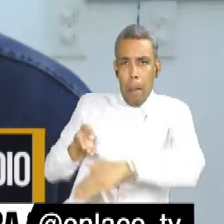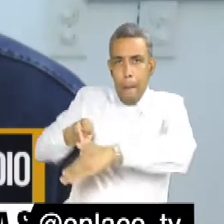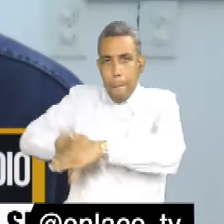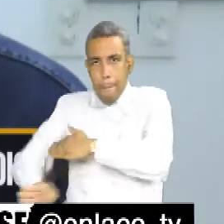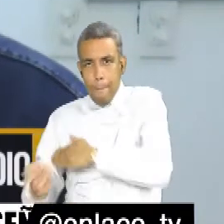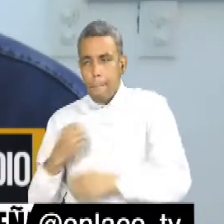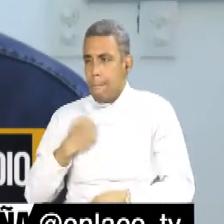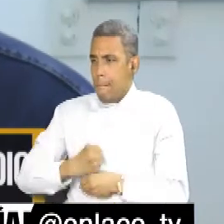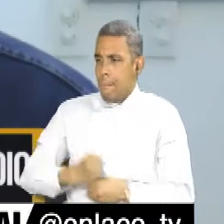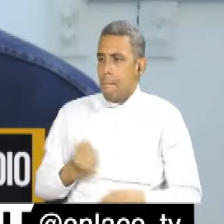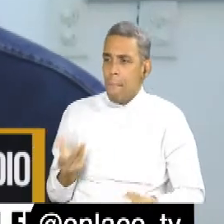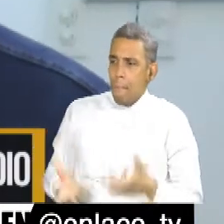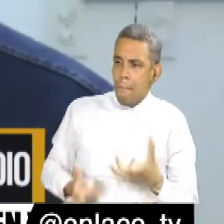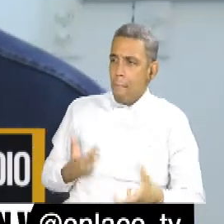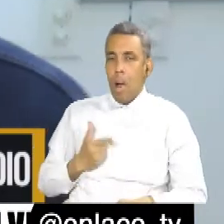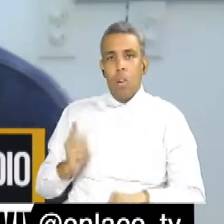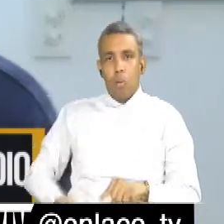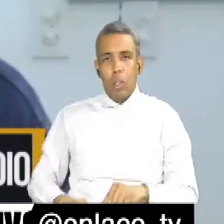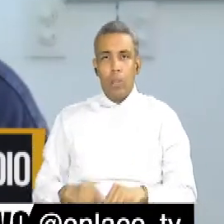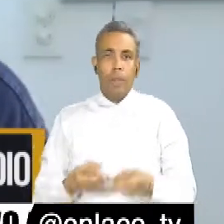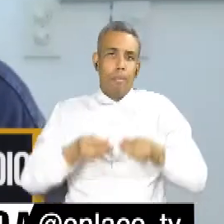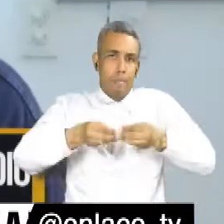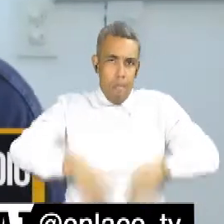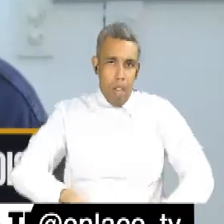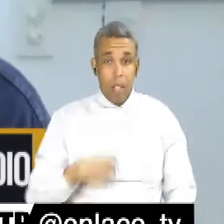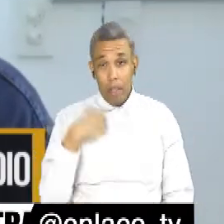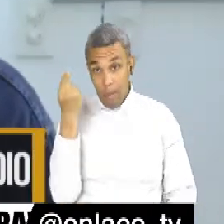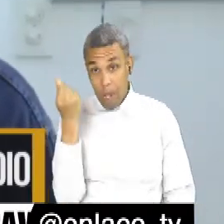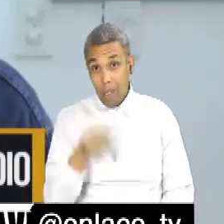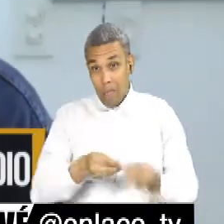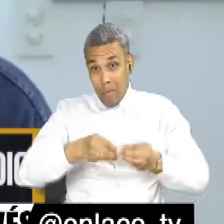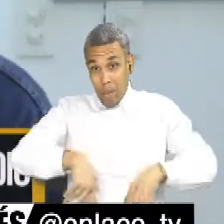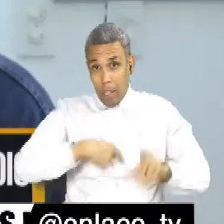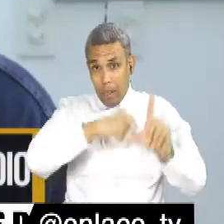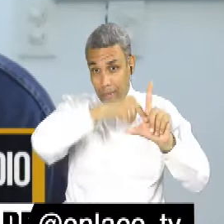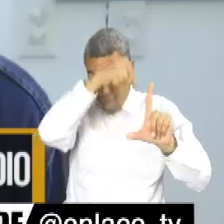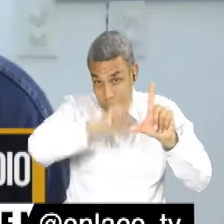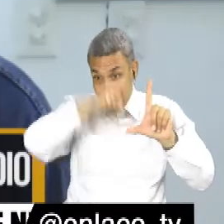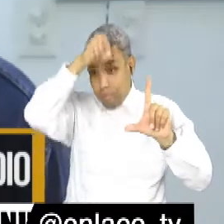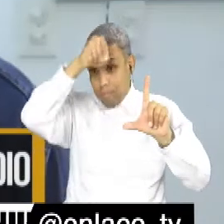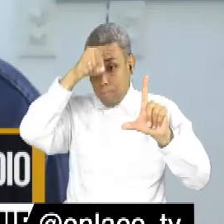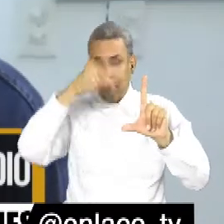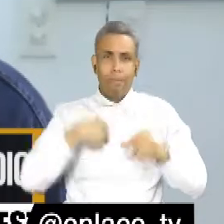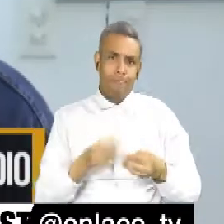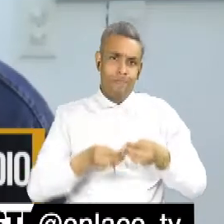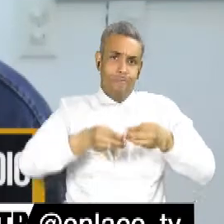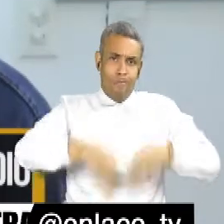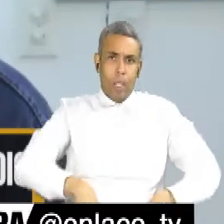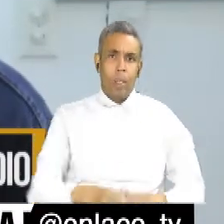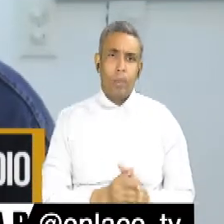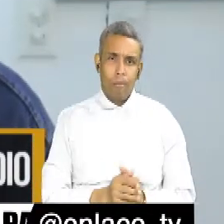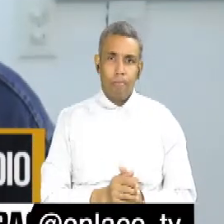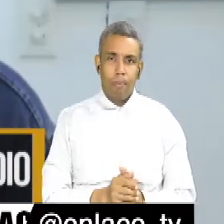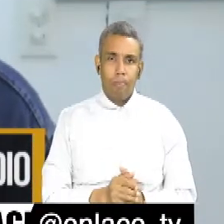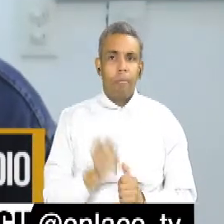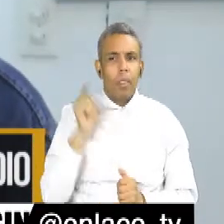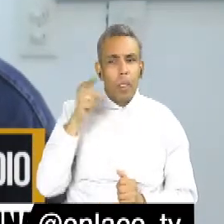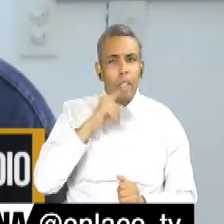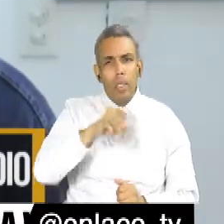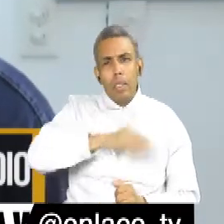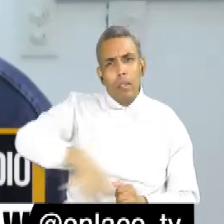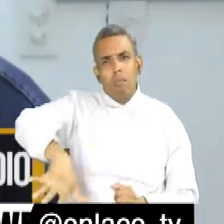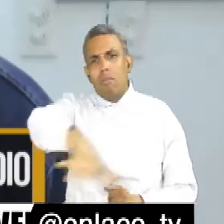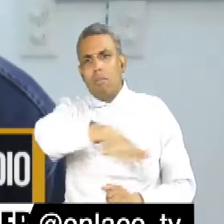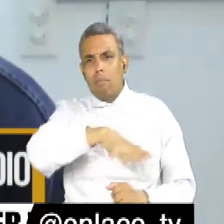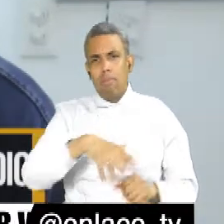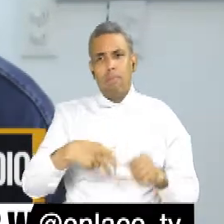aunque no ha habido algunas afectaciones mayores, lo que se está impidiendo es que el personal pueda entrar y se le pueda